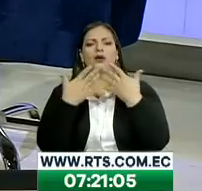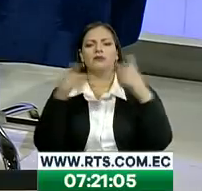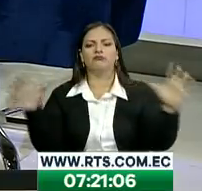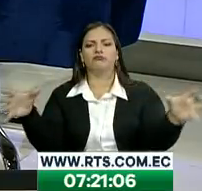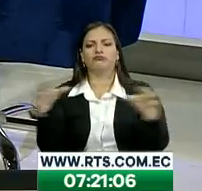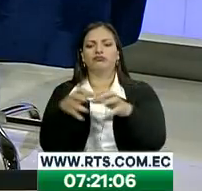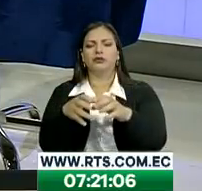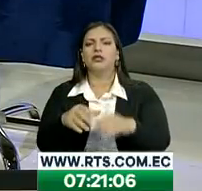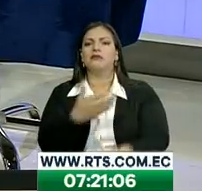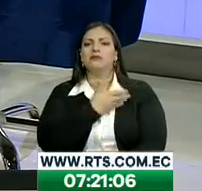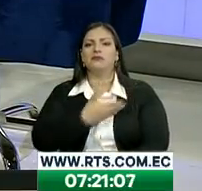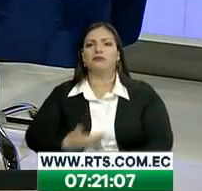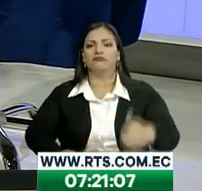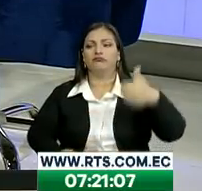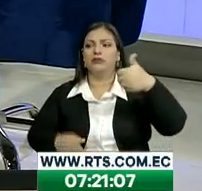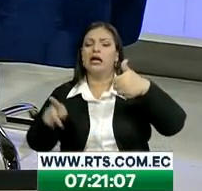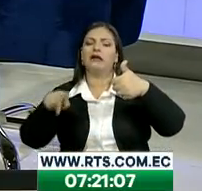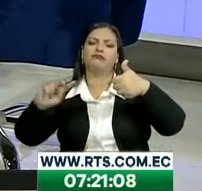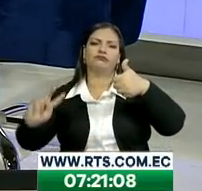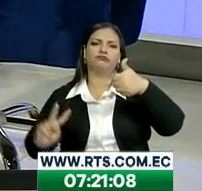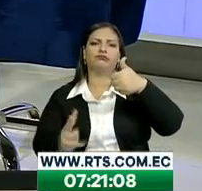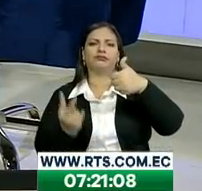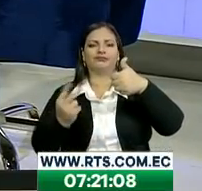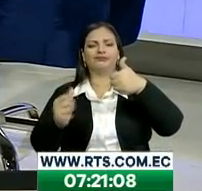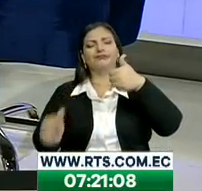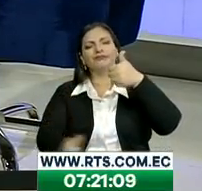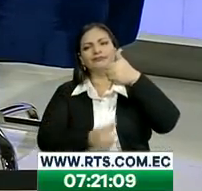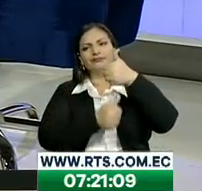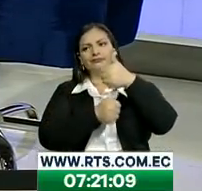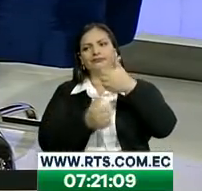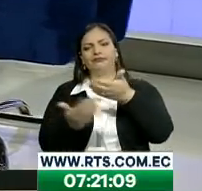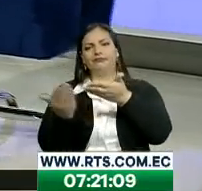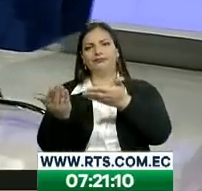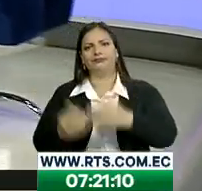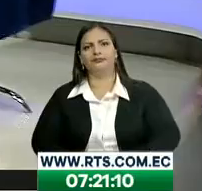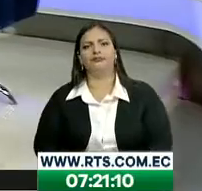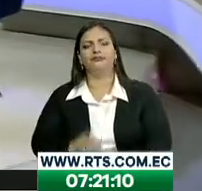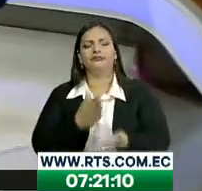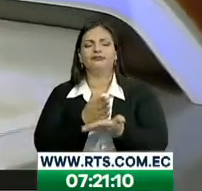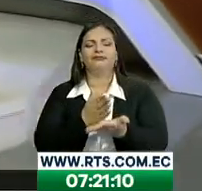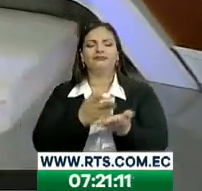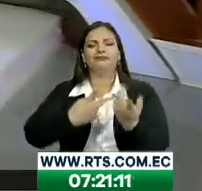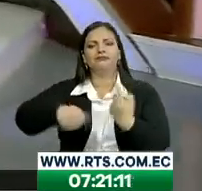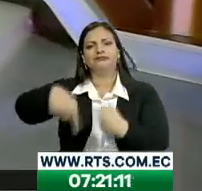de una breve pausa y enseguida regresamos con mucho más desde la noticia Primera Emisión.